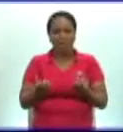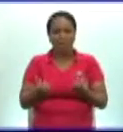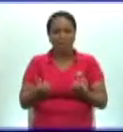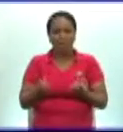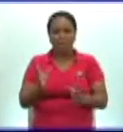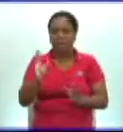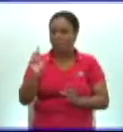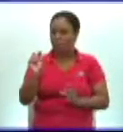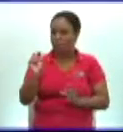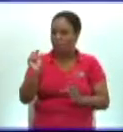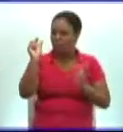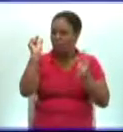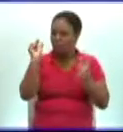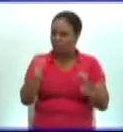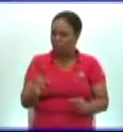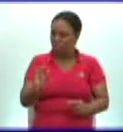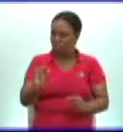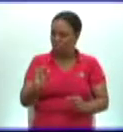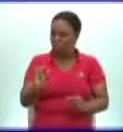misma magnitud.